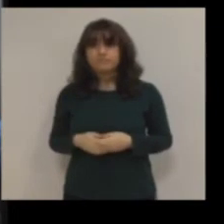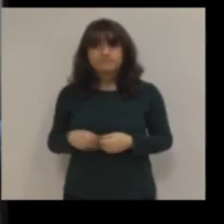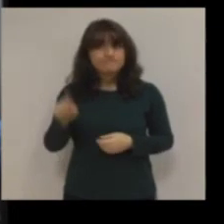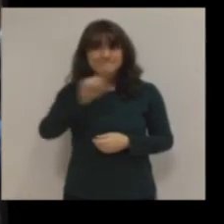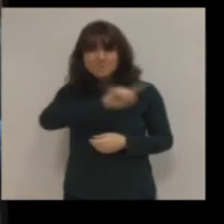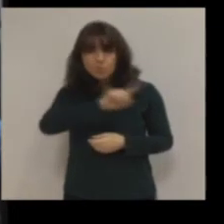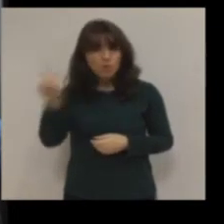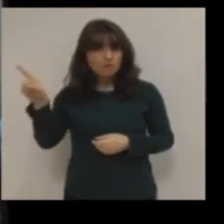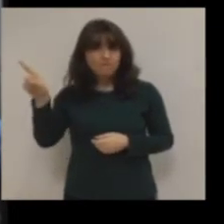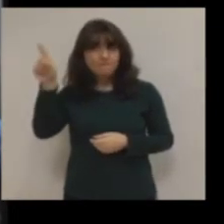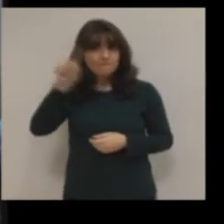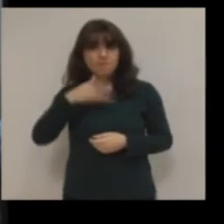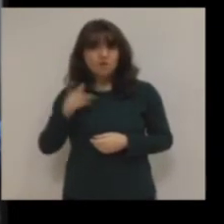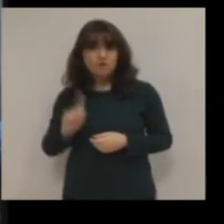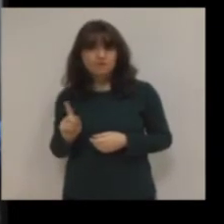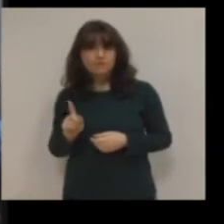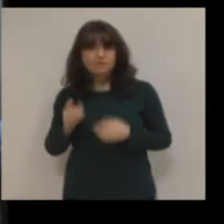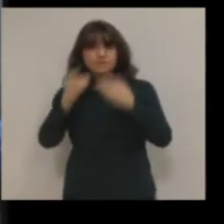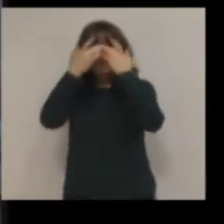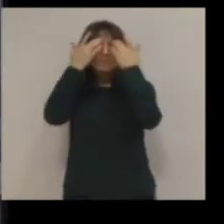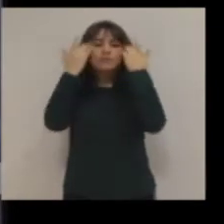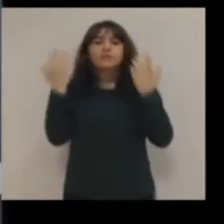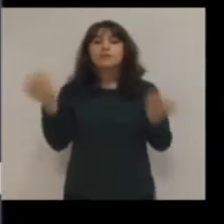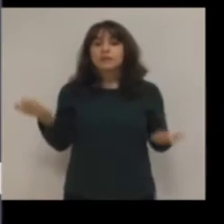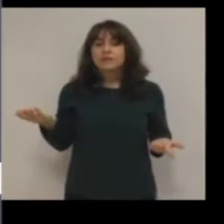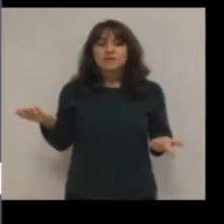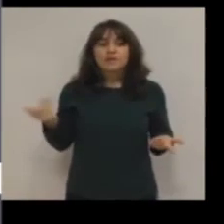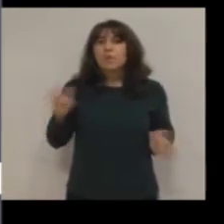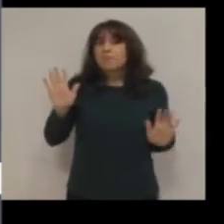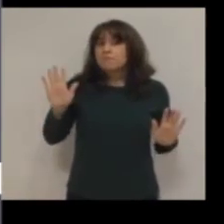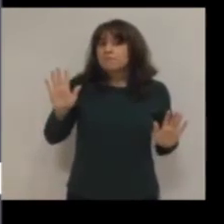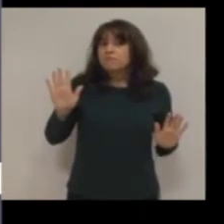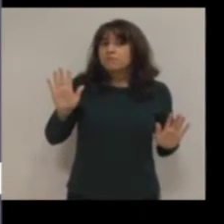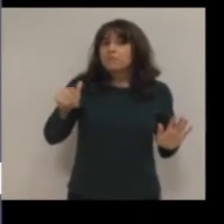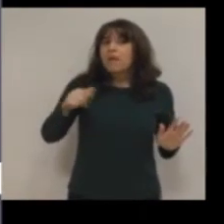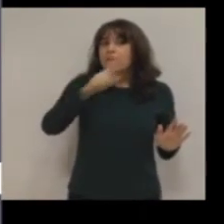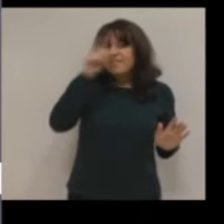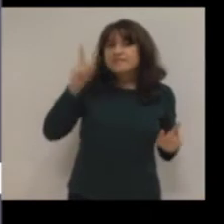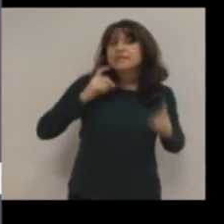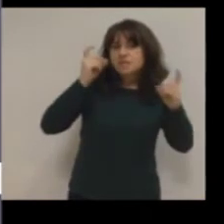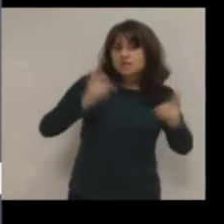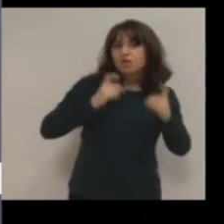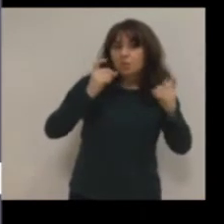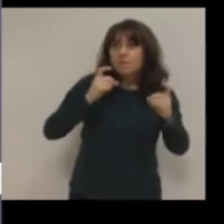Ninguna lo quiso, ¿eh? Eso evidentemente Por lo menos pasa. Madrid.